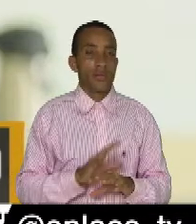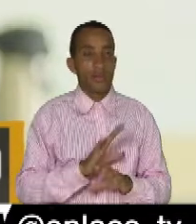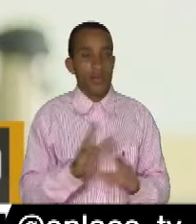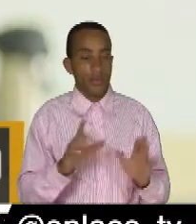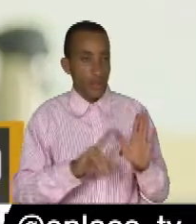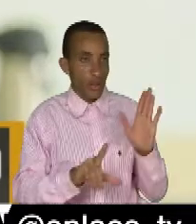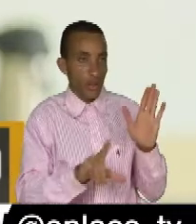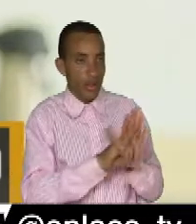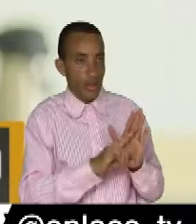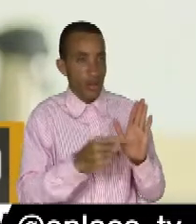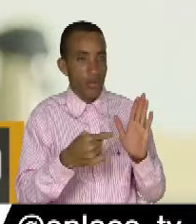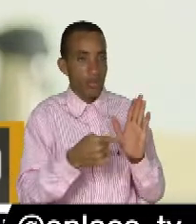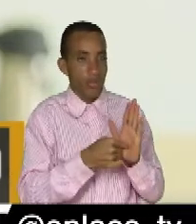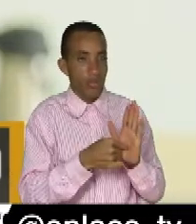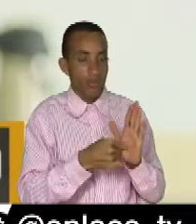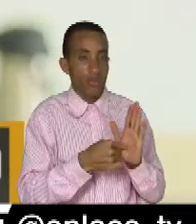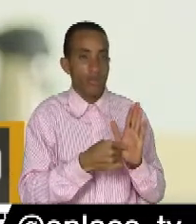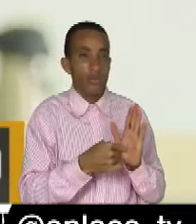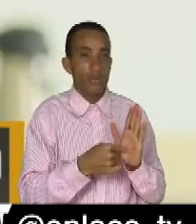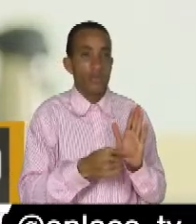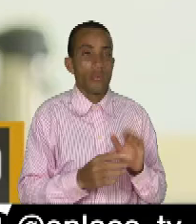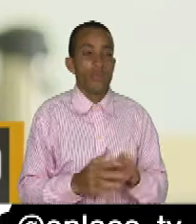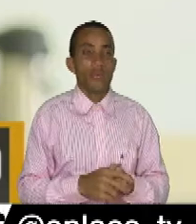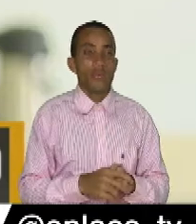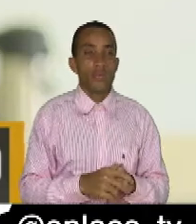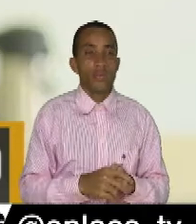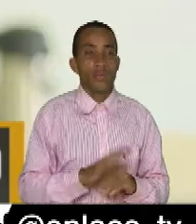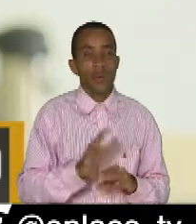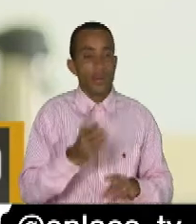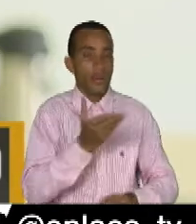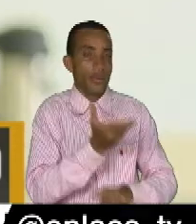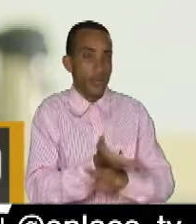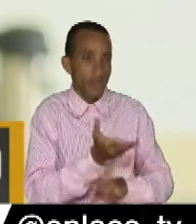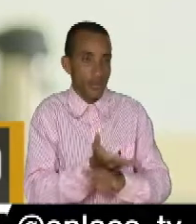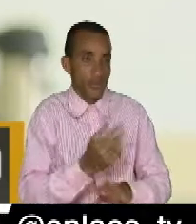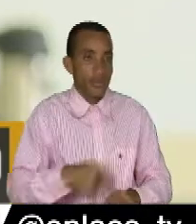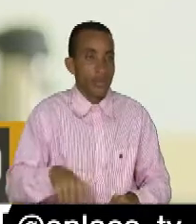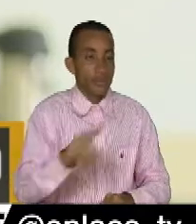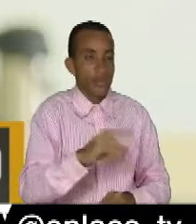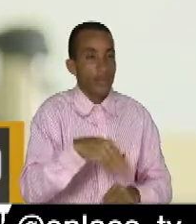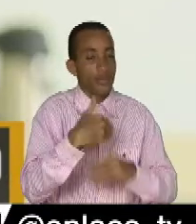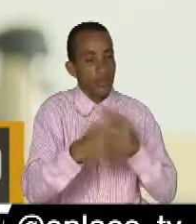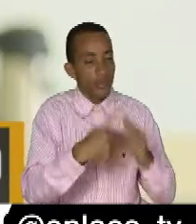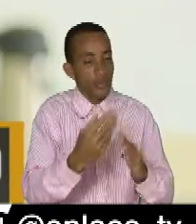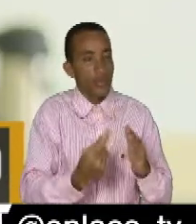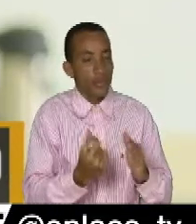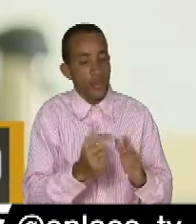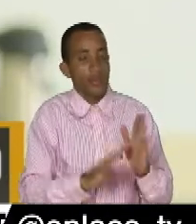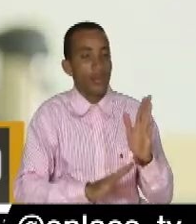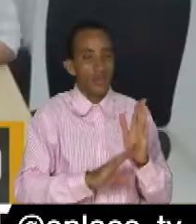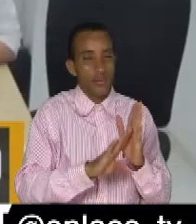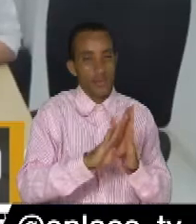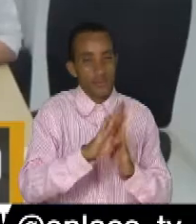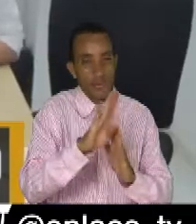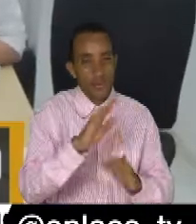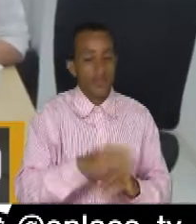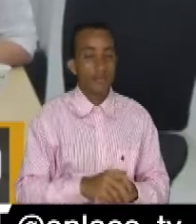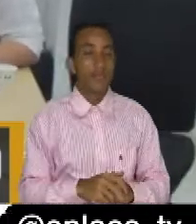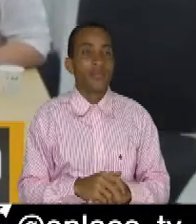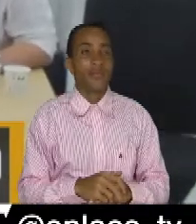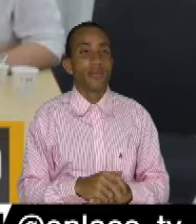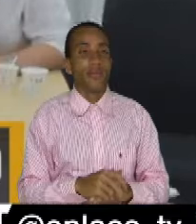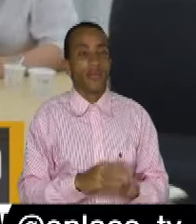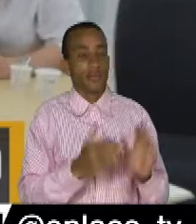ley, y también generar esa propuesta de las alianzas para la prosperidad, que es una propuesta que pues está en ese documento.